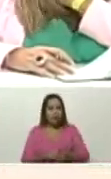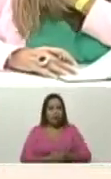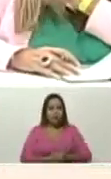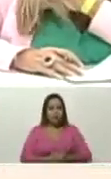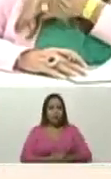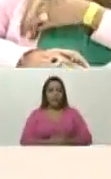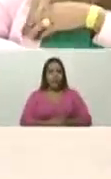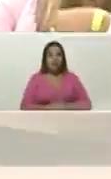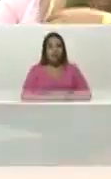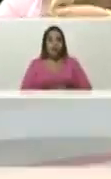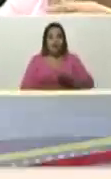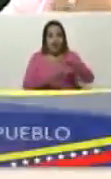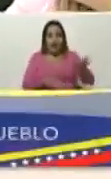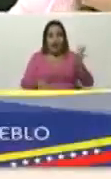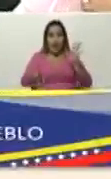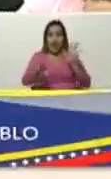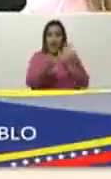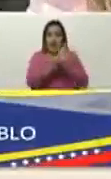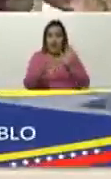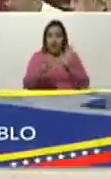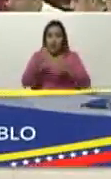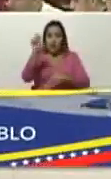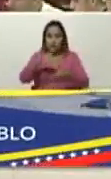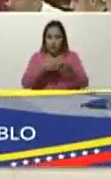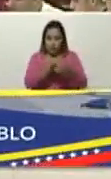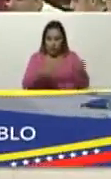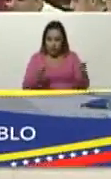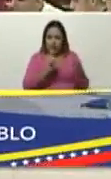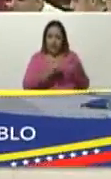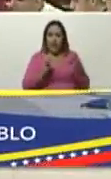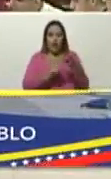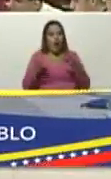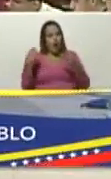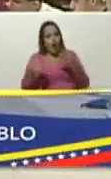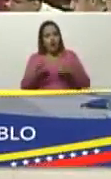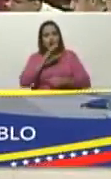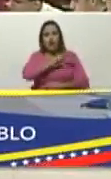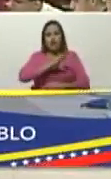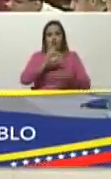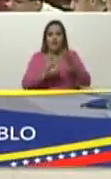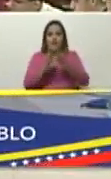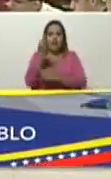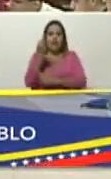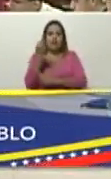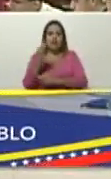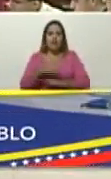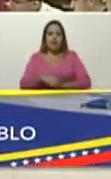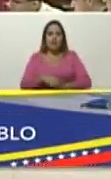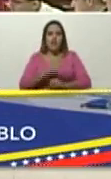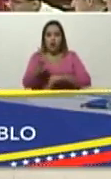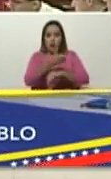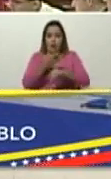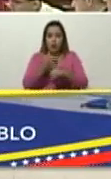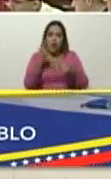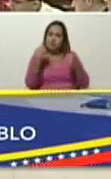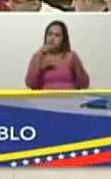El reglamento de la ley de contrataciones públicas, la ley orgánica del Consejo Federal de Gobierno, etcétera, etcétera. Aquí